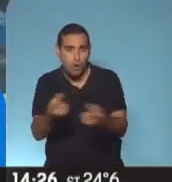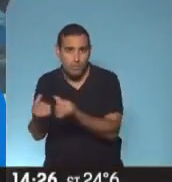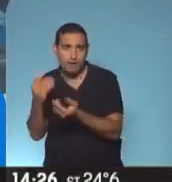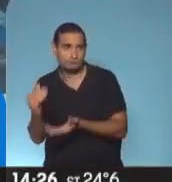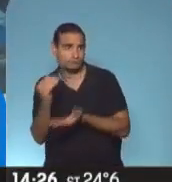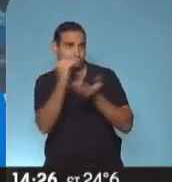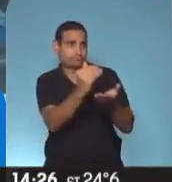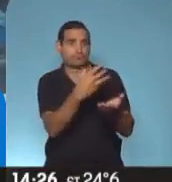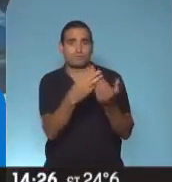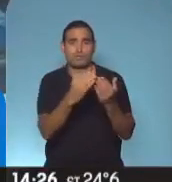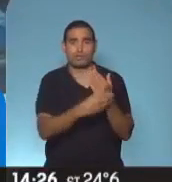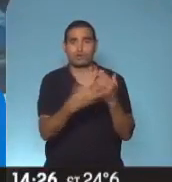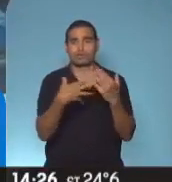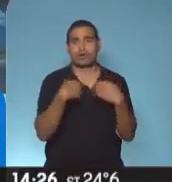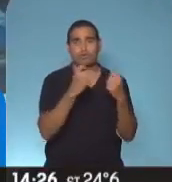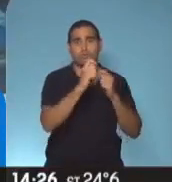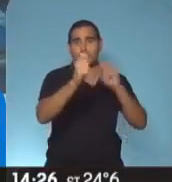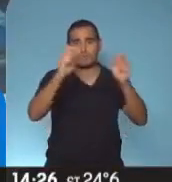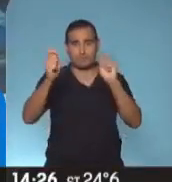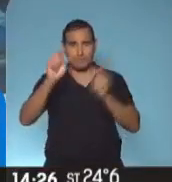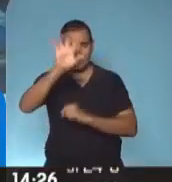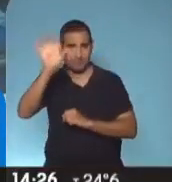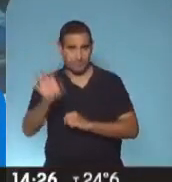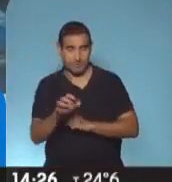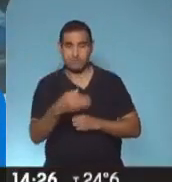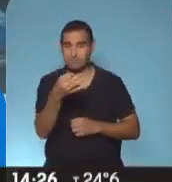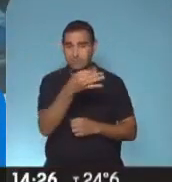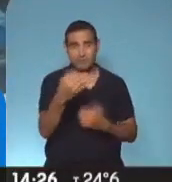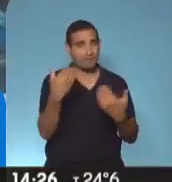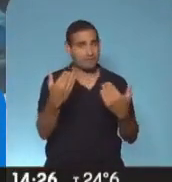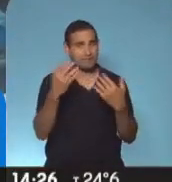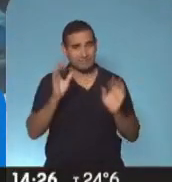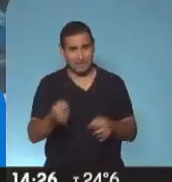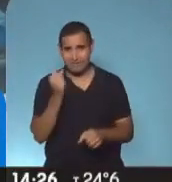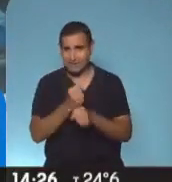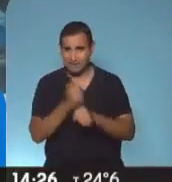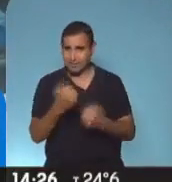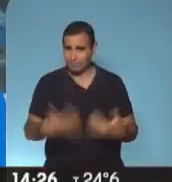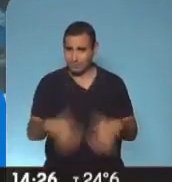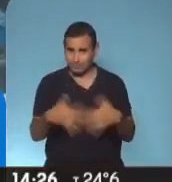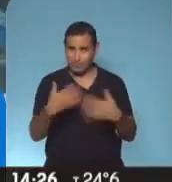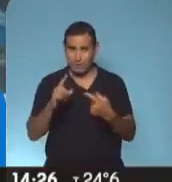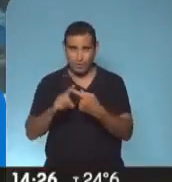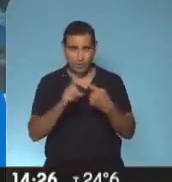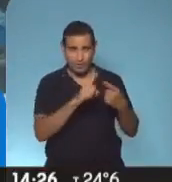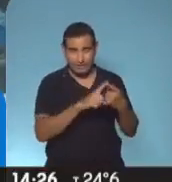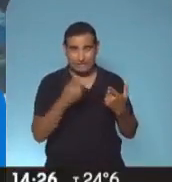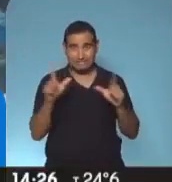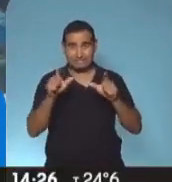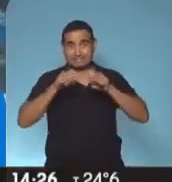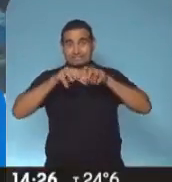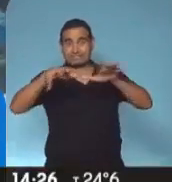entregarlo en el lugar de destino. Diego Tipping, felicitaciones. Sabemos perfectamente del trabajo arduo que es justamente la coordinación de esta